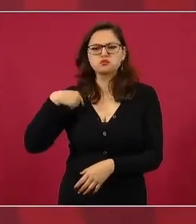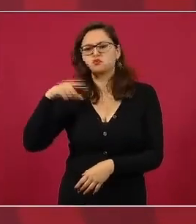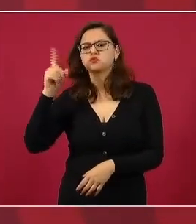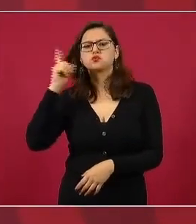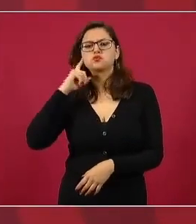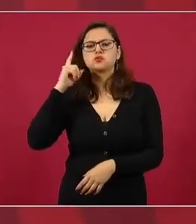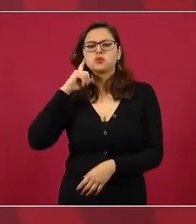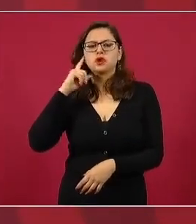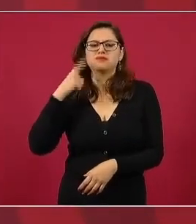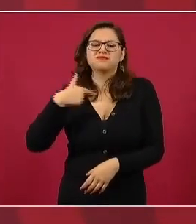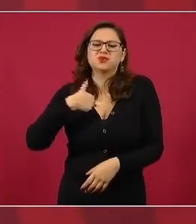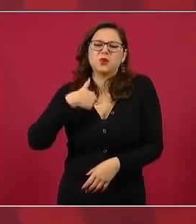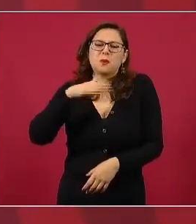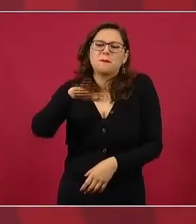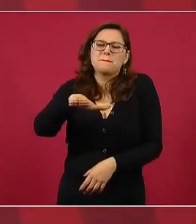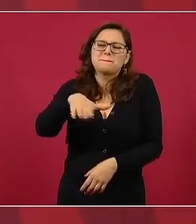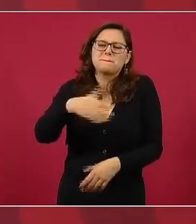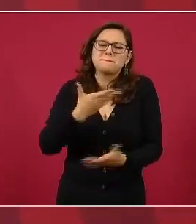que no se manifestaran,